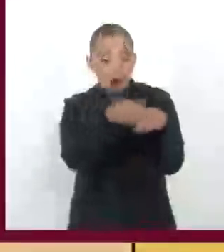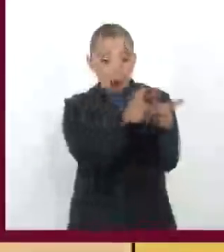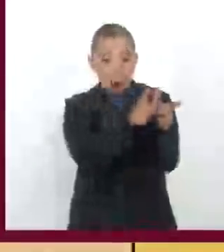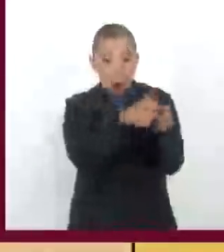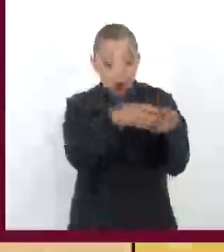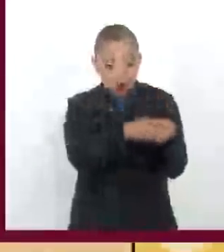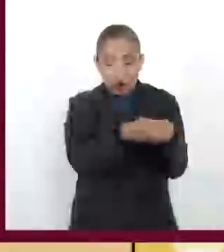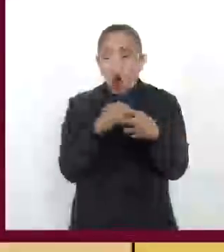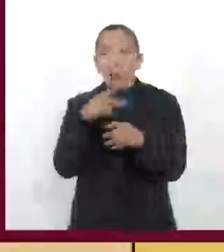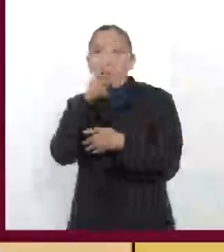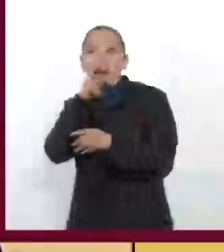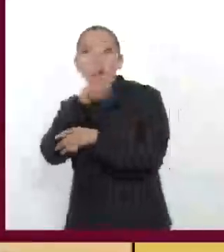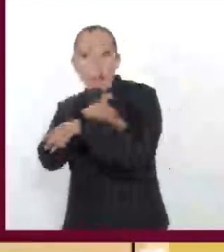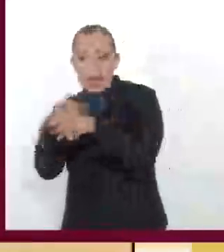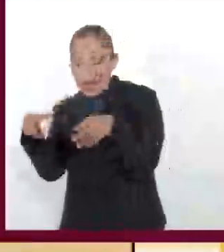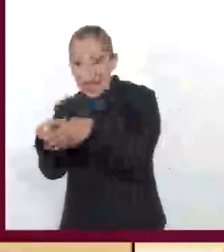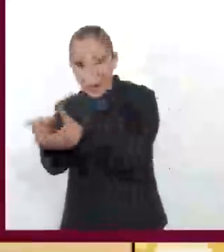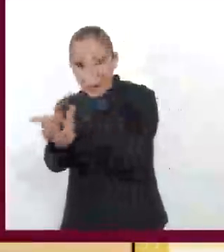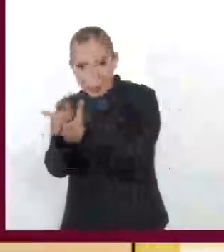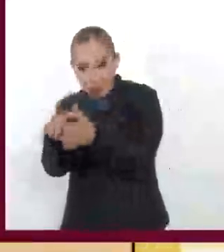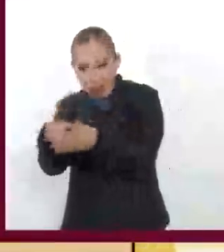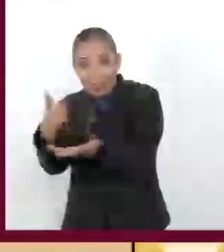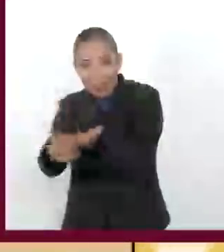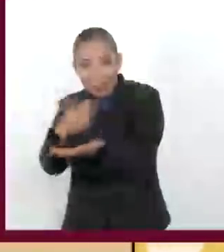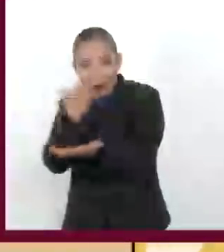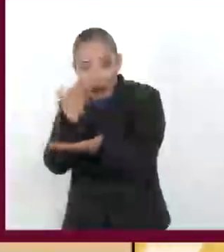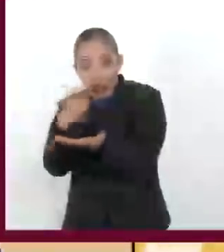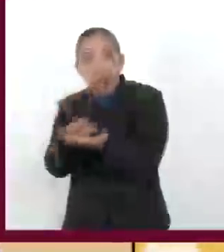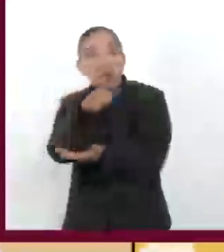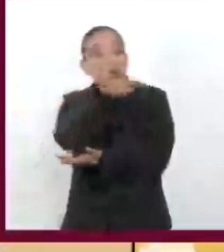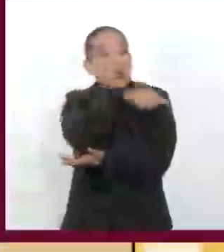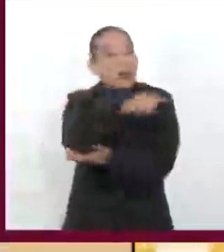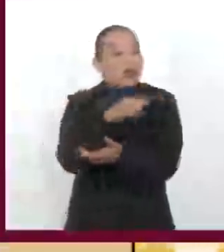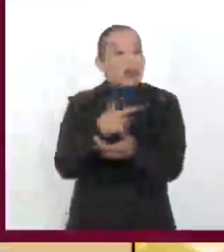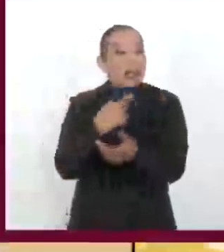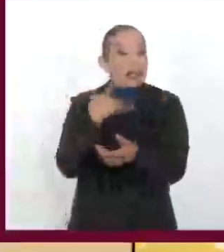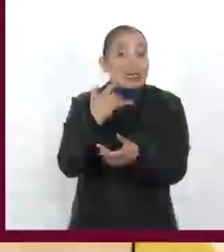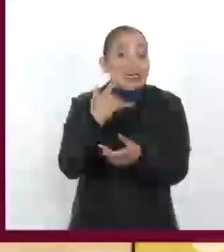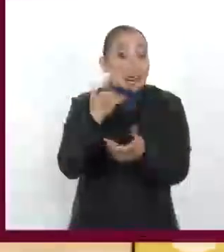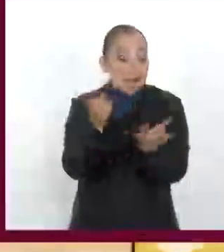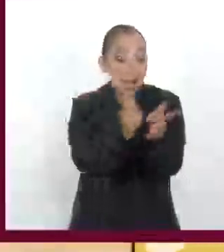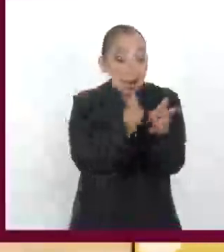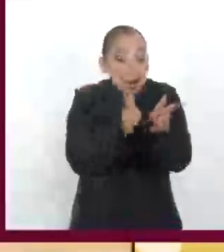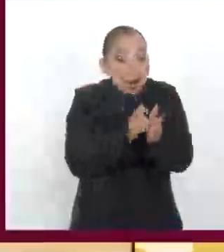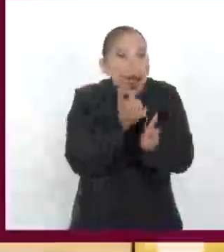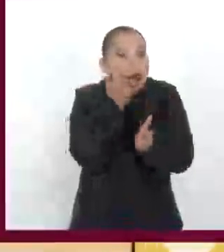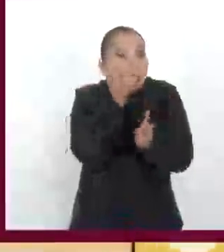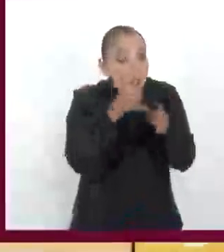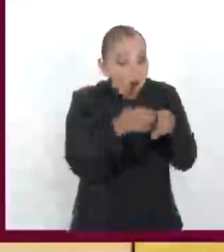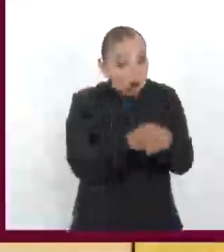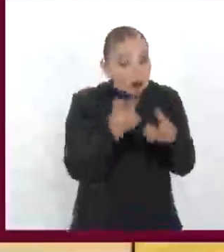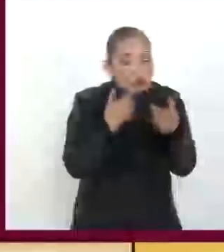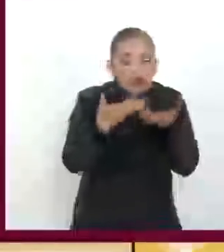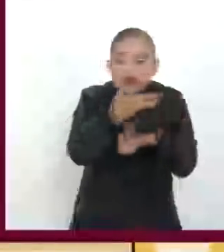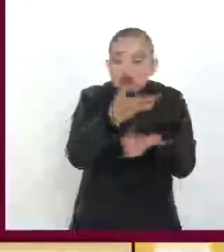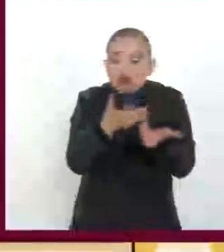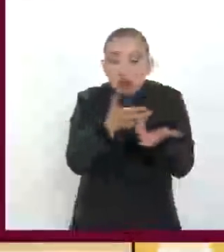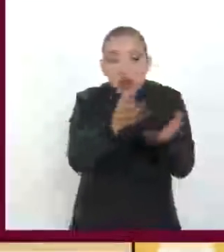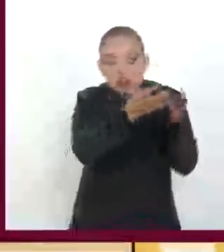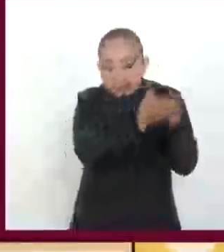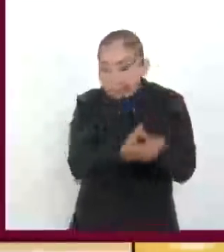sociedades de alumnos o sociedades de padres de familia. Es muy importante que ustedes traten de organizarse como sociedad de alumnos